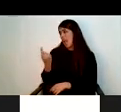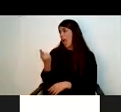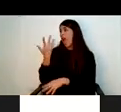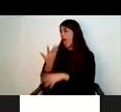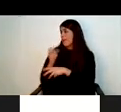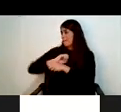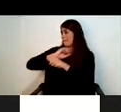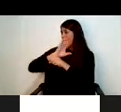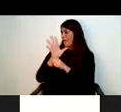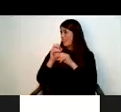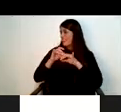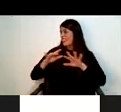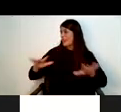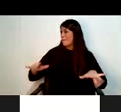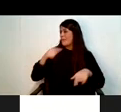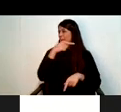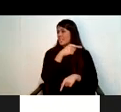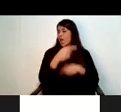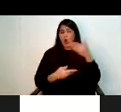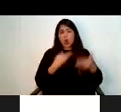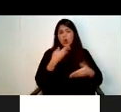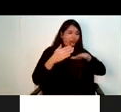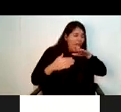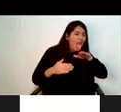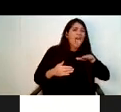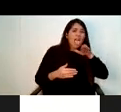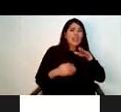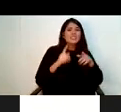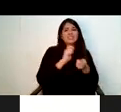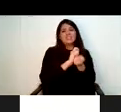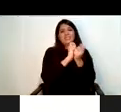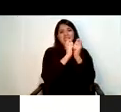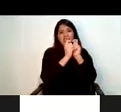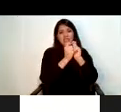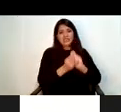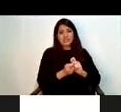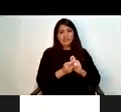pandemias, existen coronavirus, esta conducta la tenemos que modificar.